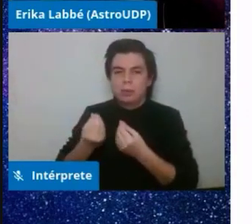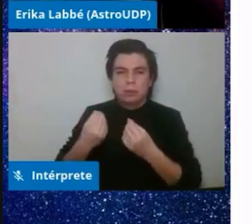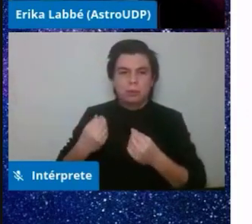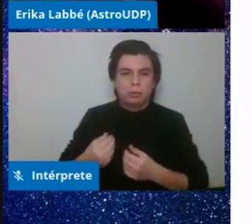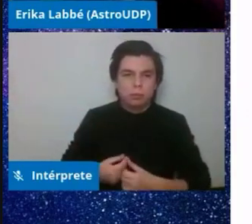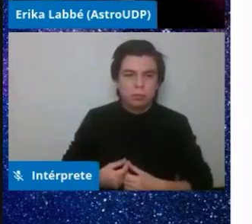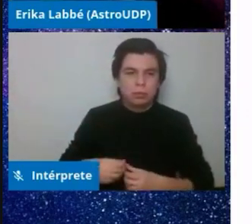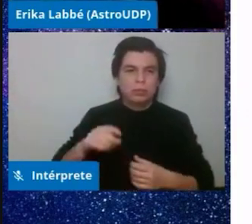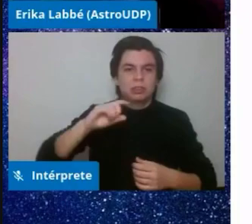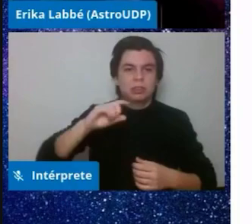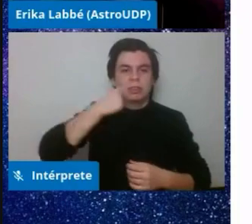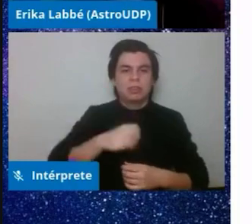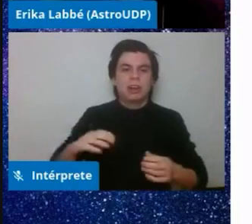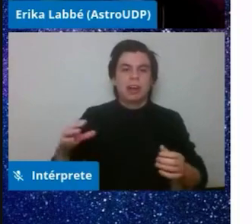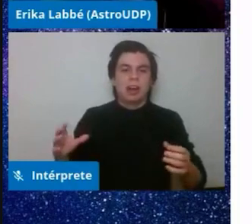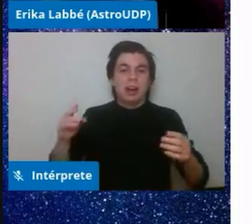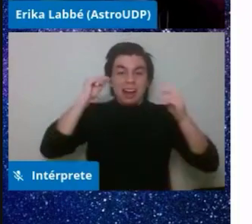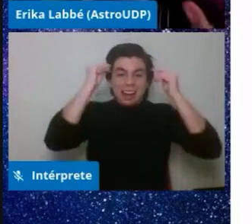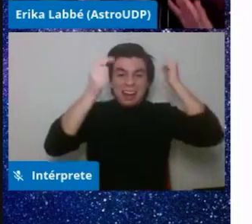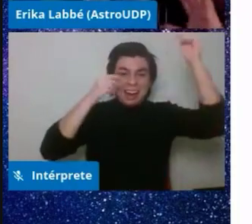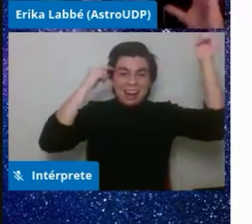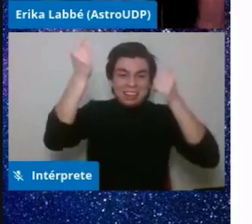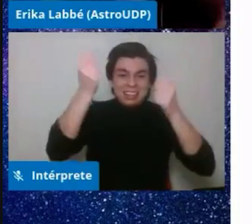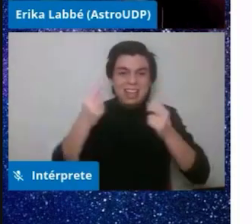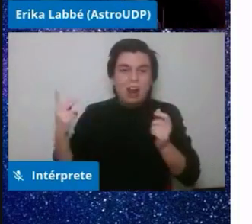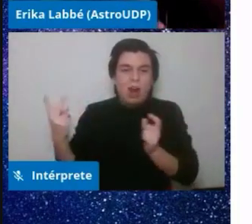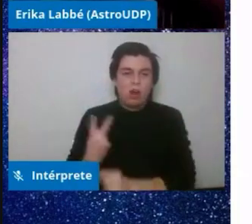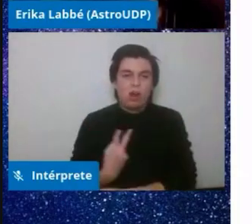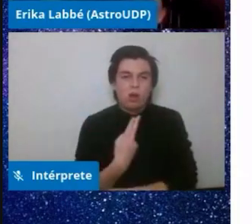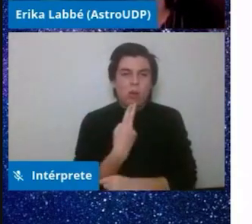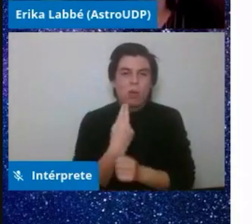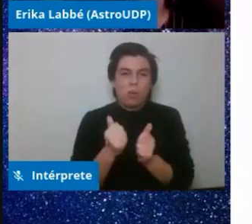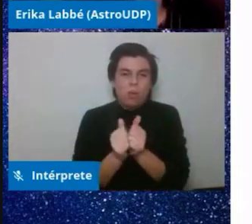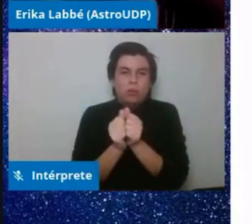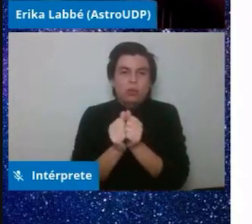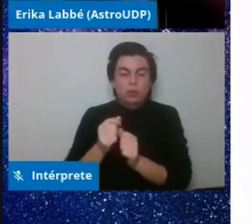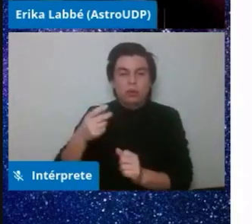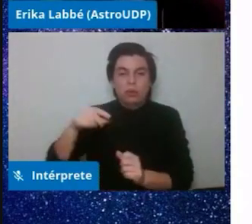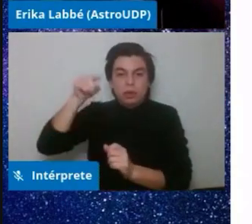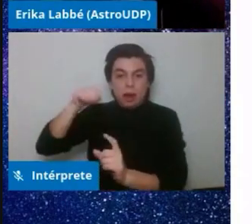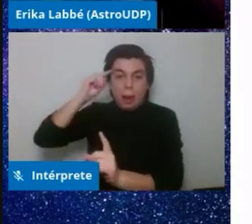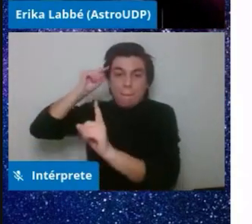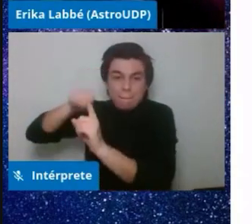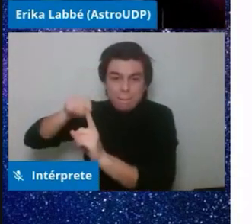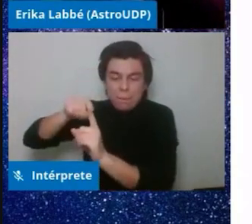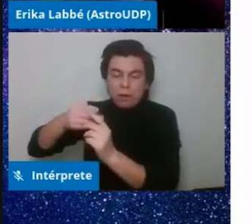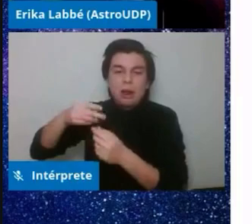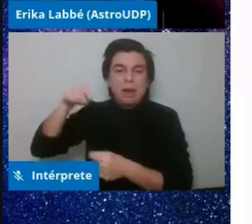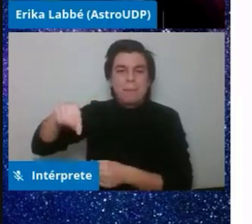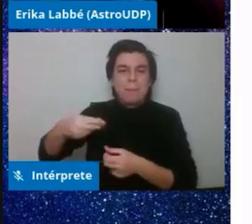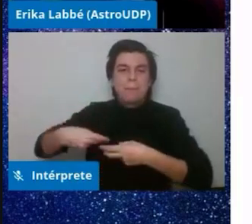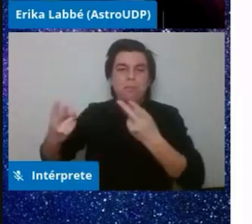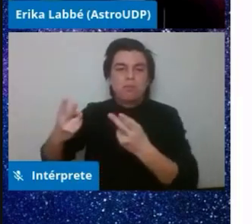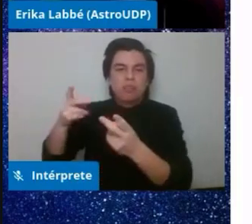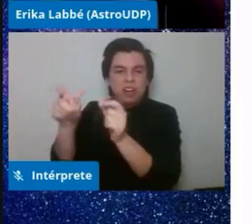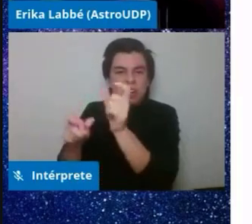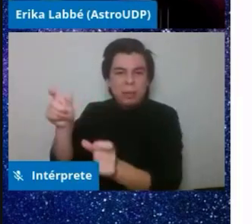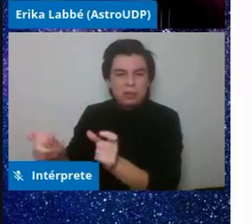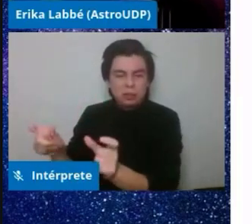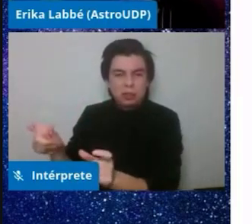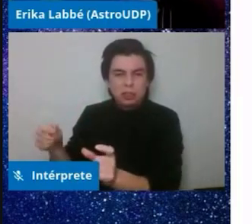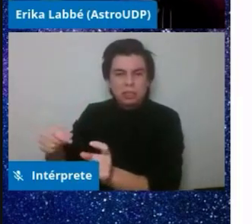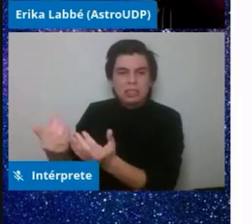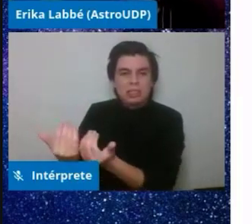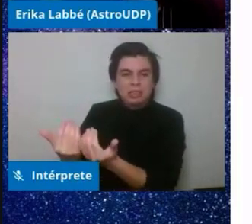eso es la co-creación, es crear en conjunto con, en este caso, tu público objetivo, y de esa forma hacer algo que realmente